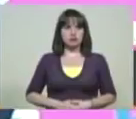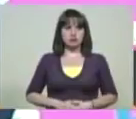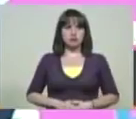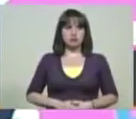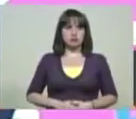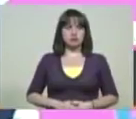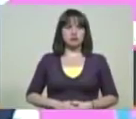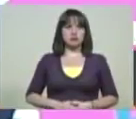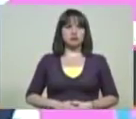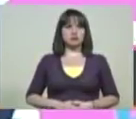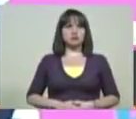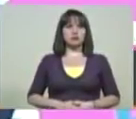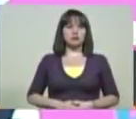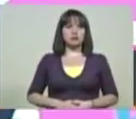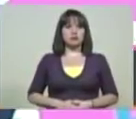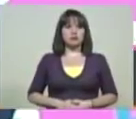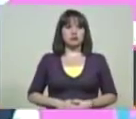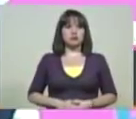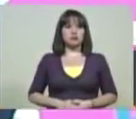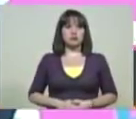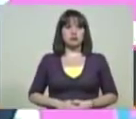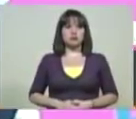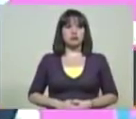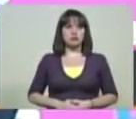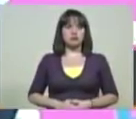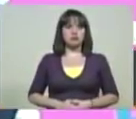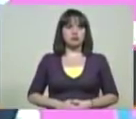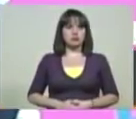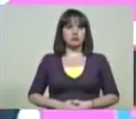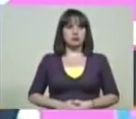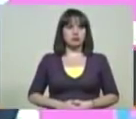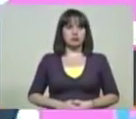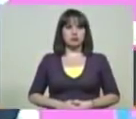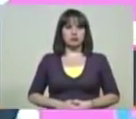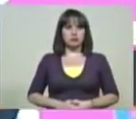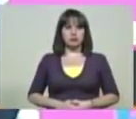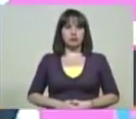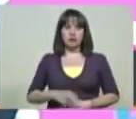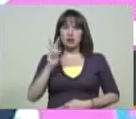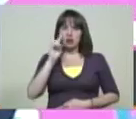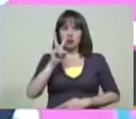siguiendo de manera detallada